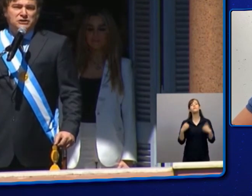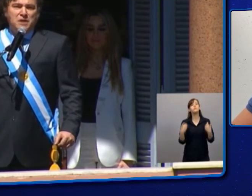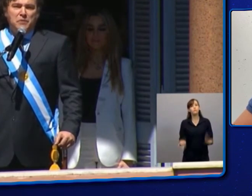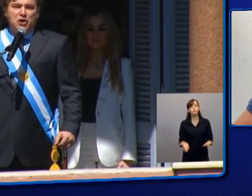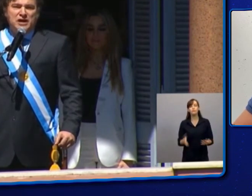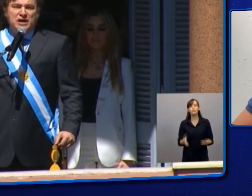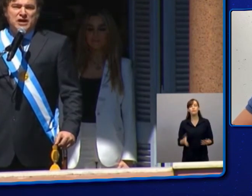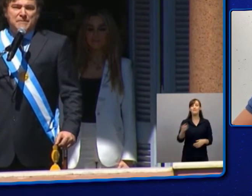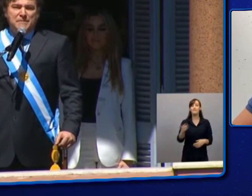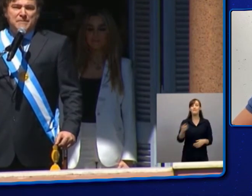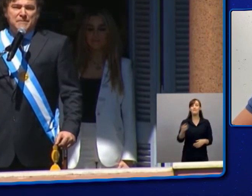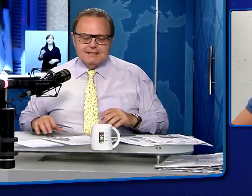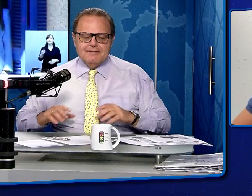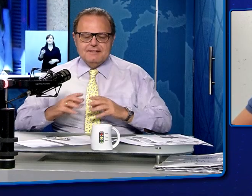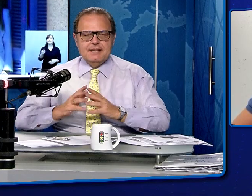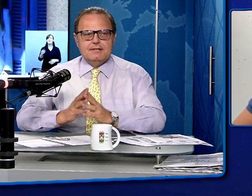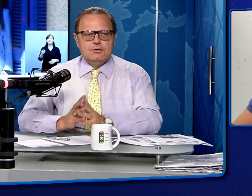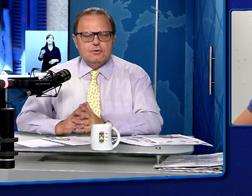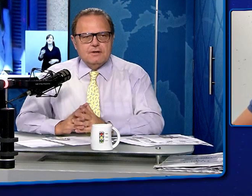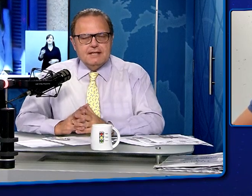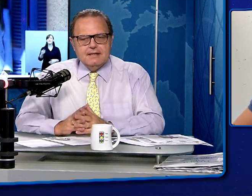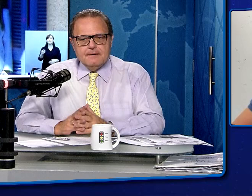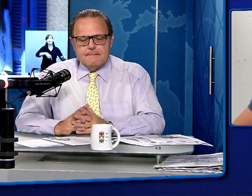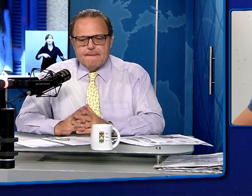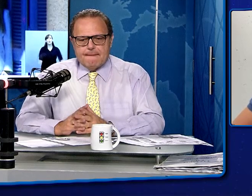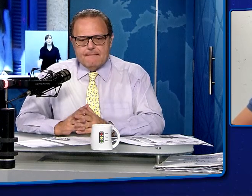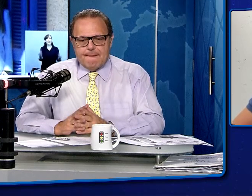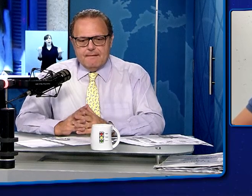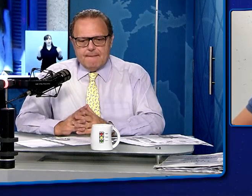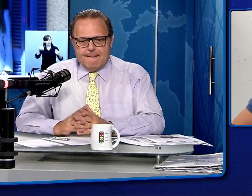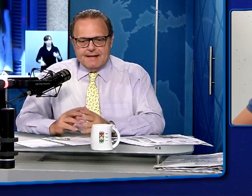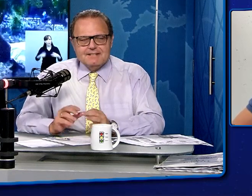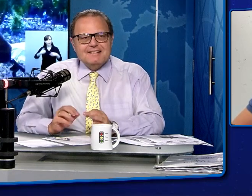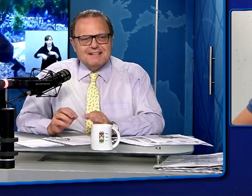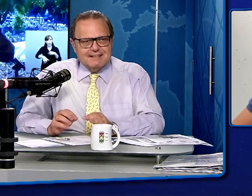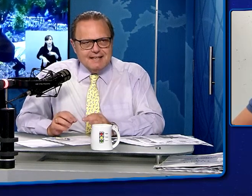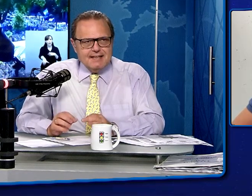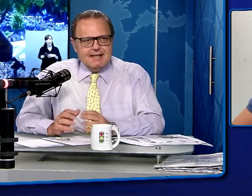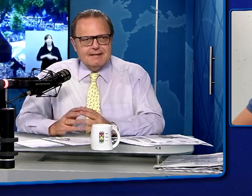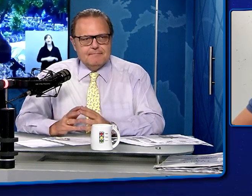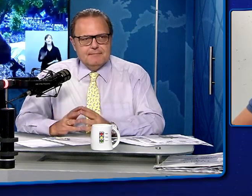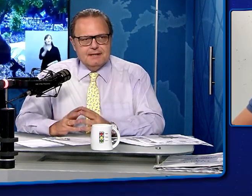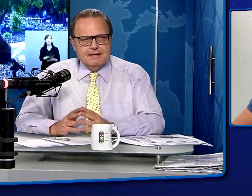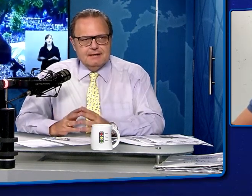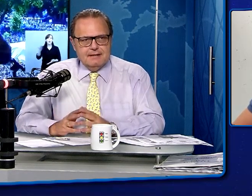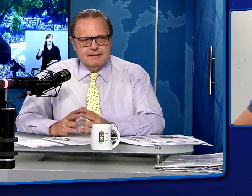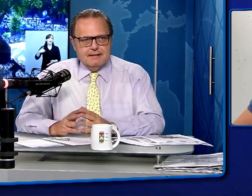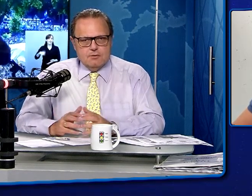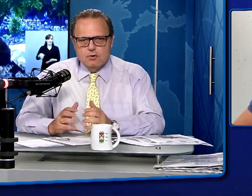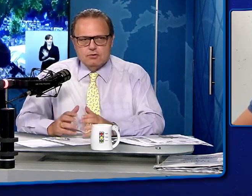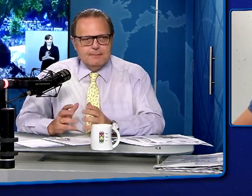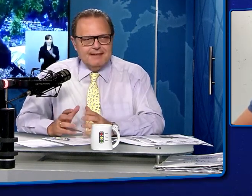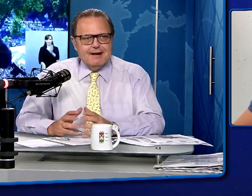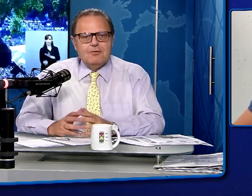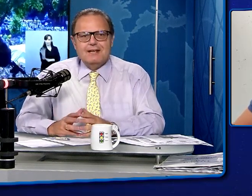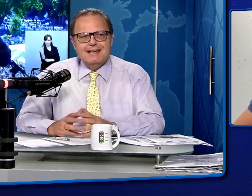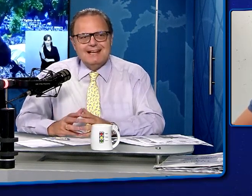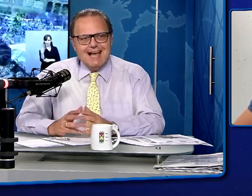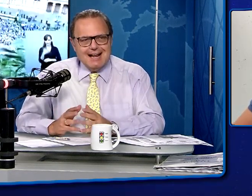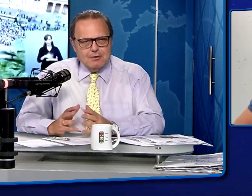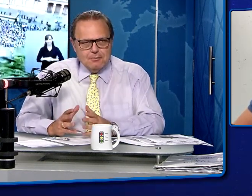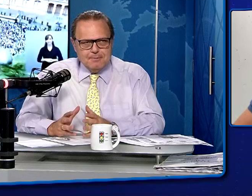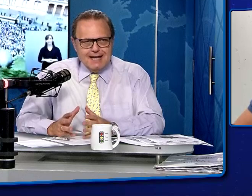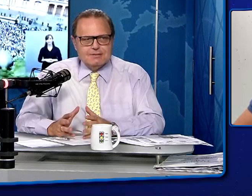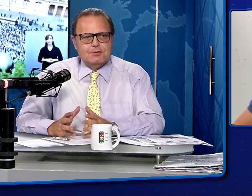público Qué interesante lo que estás diciendo y en esa estrategia de de de corto mediano